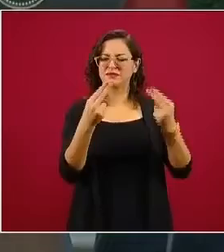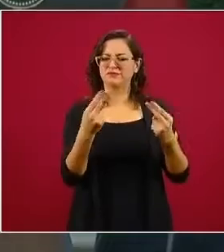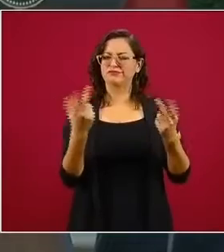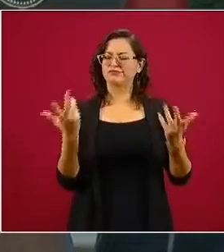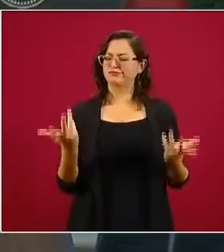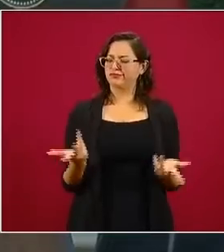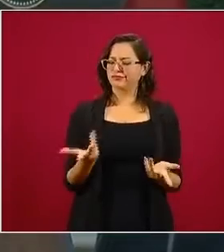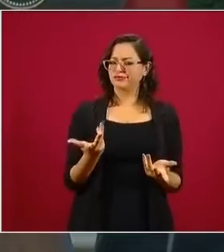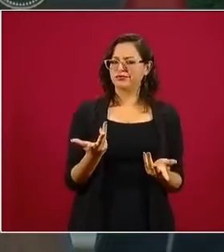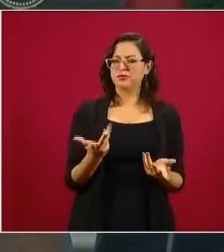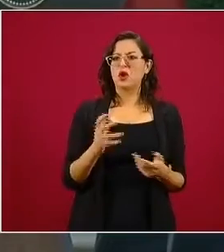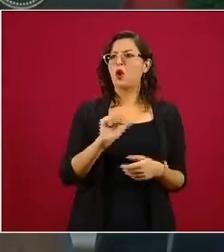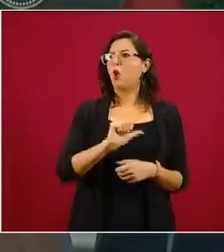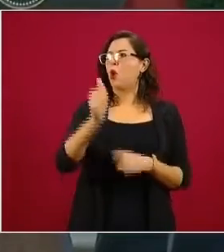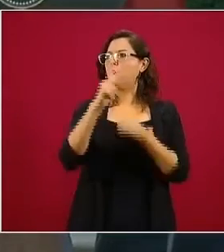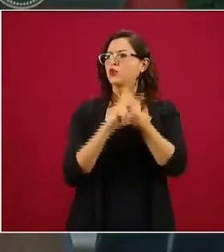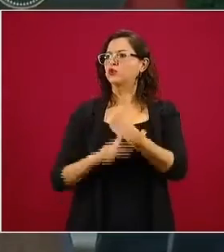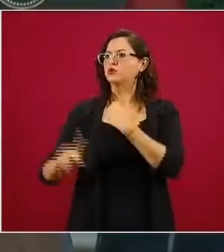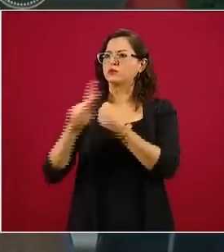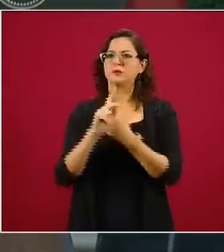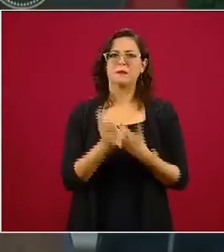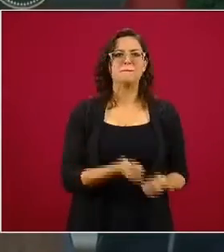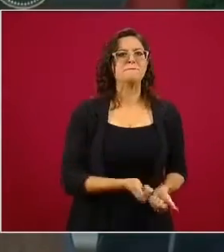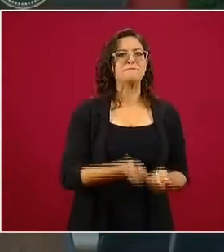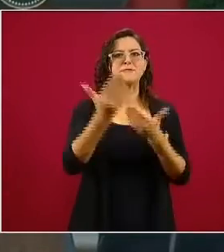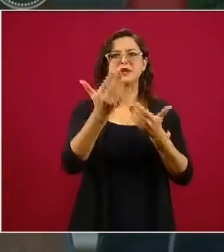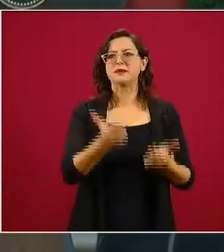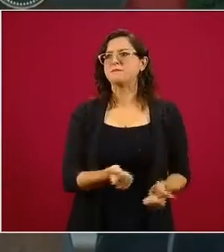Exportamos al resto del mundo